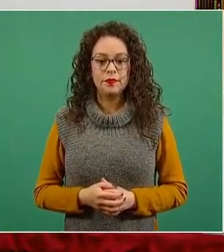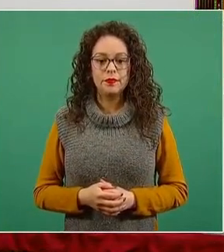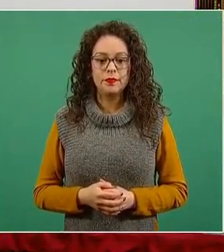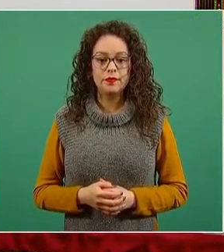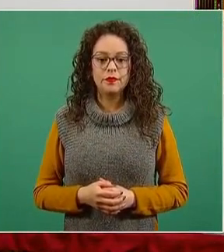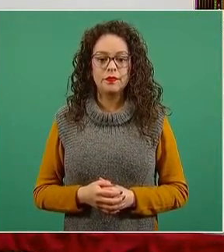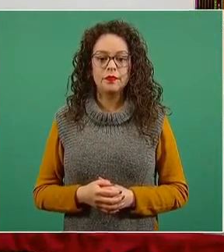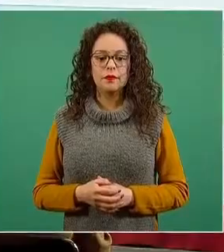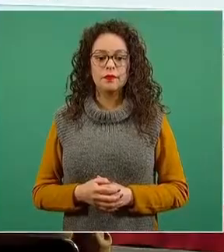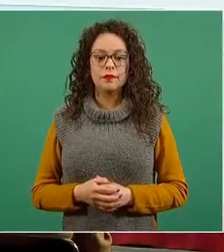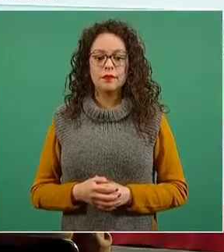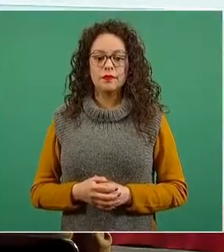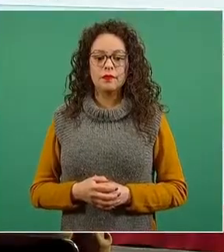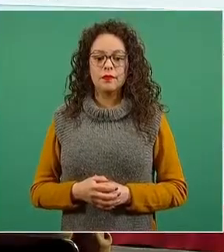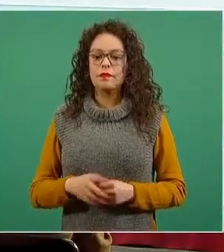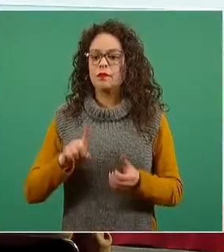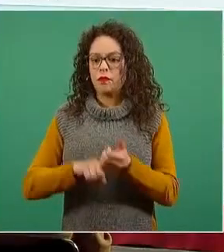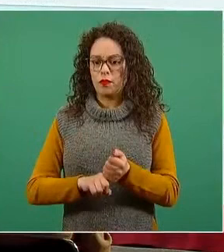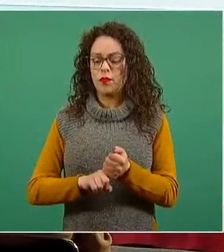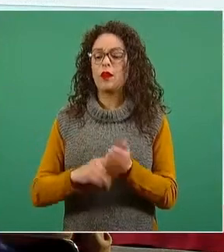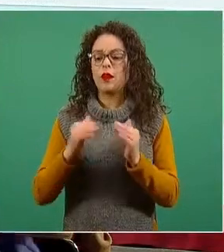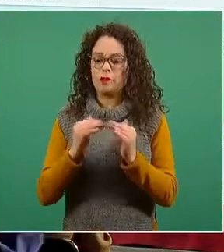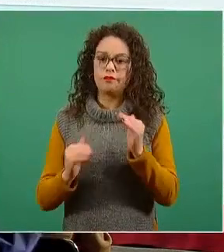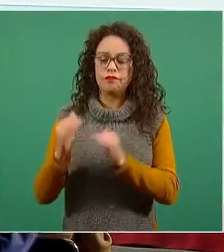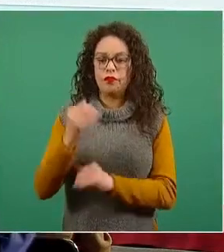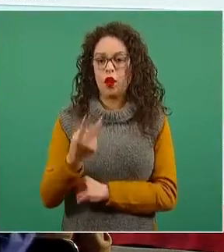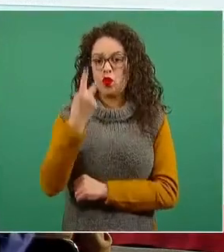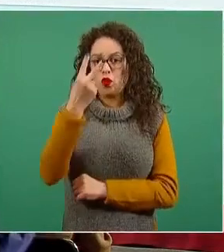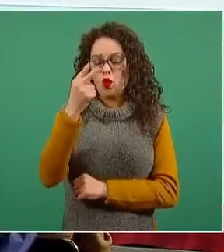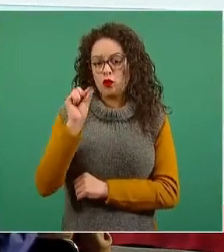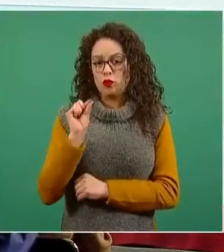La positividad se incrementa a 2 puntos porcentuales con